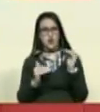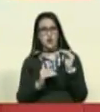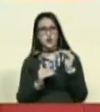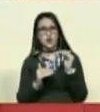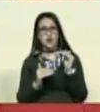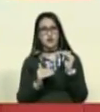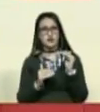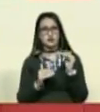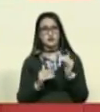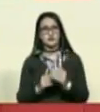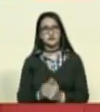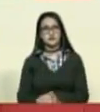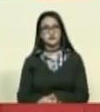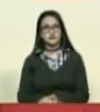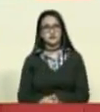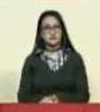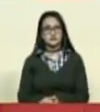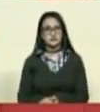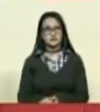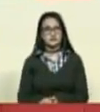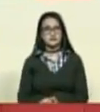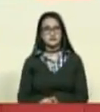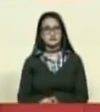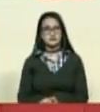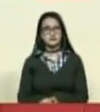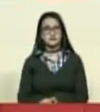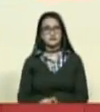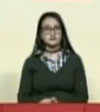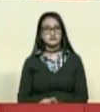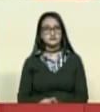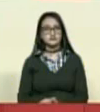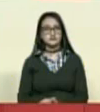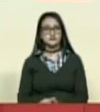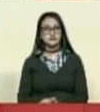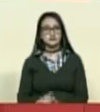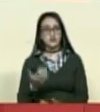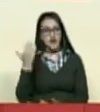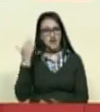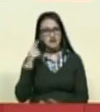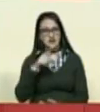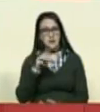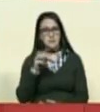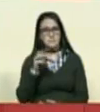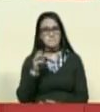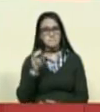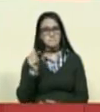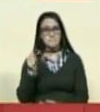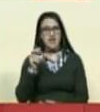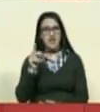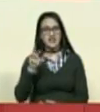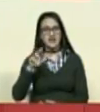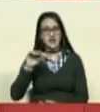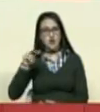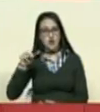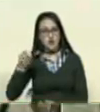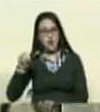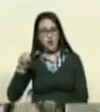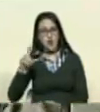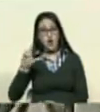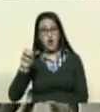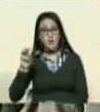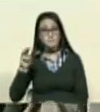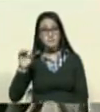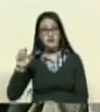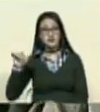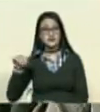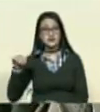Eran tenientes coroneles. Padrino era teniente coronel aquí, que encabezó el contragolpe revolucionario. Tú